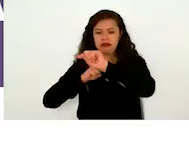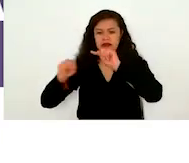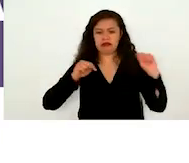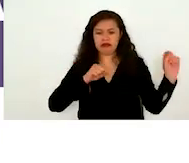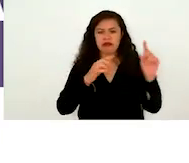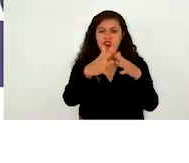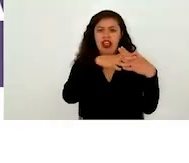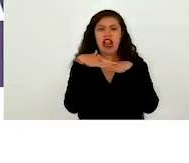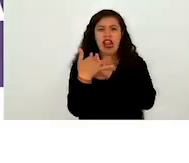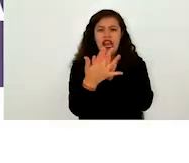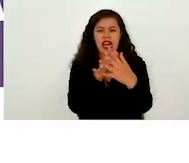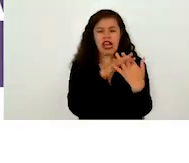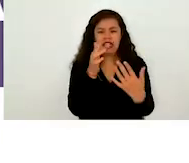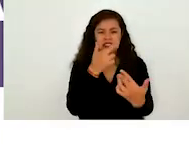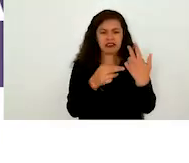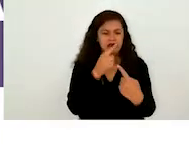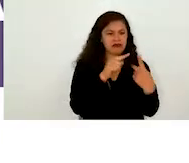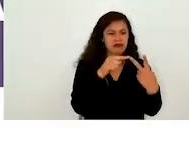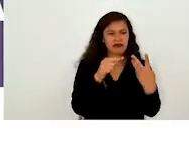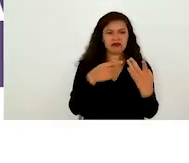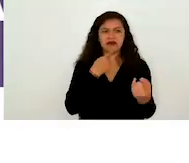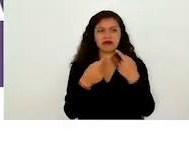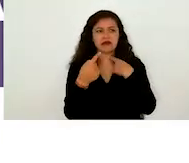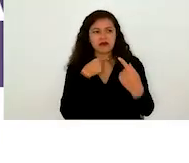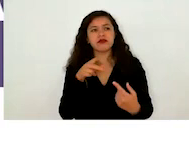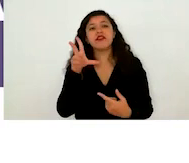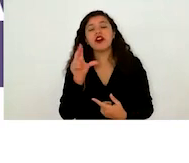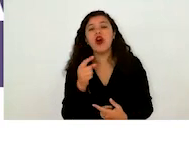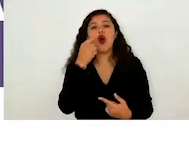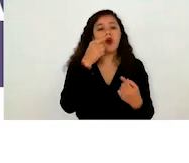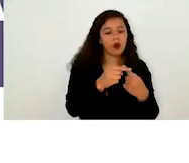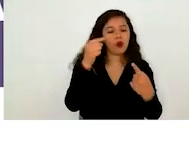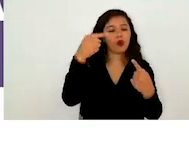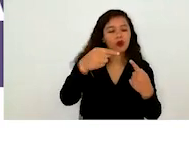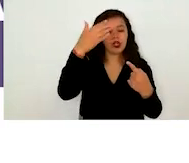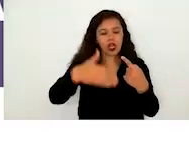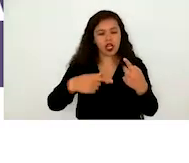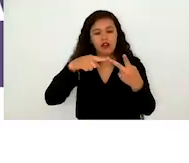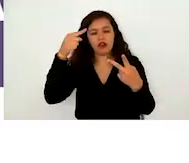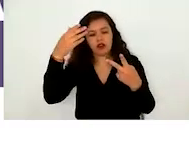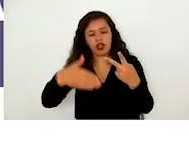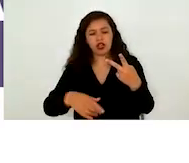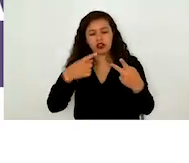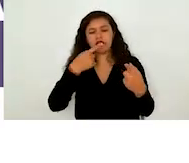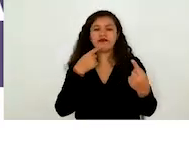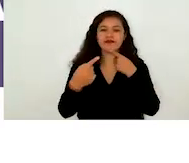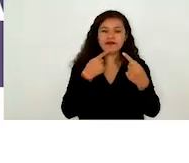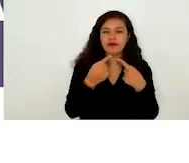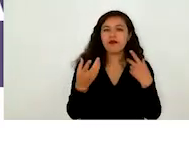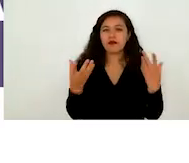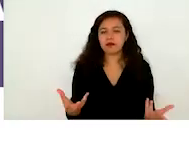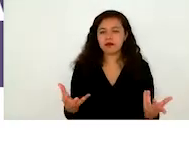el primero discute el discutan los temas uno a uno es como una negociación en la negociación no podemos